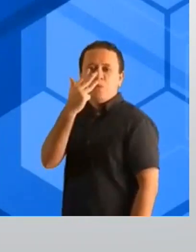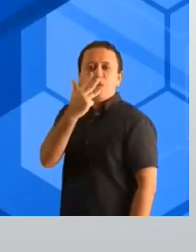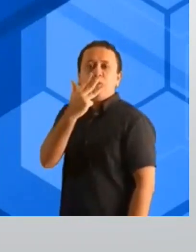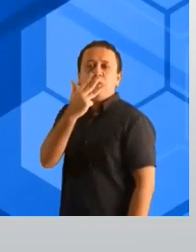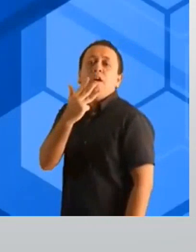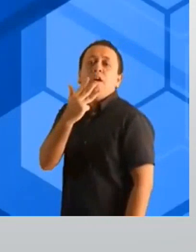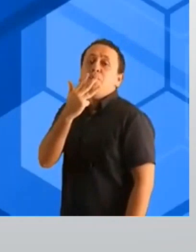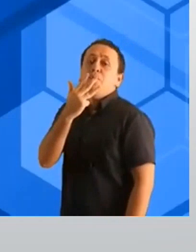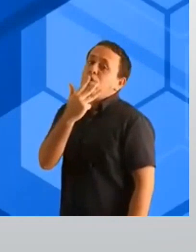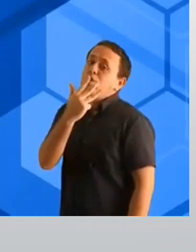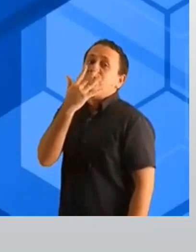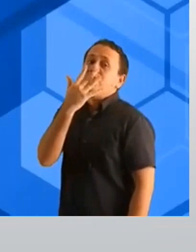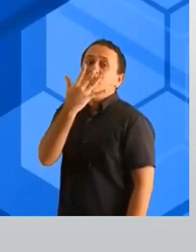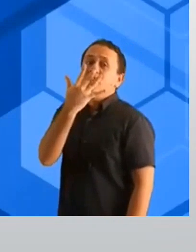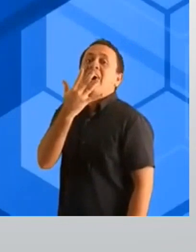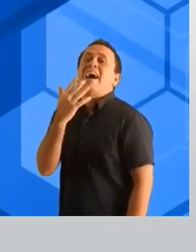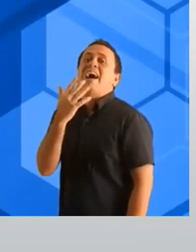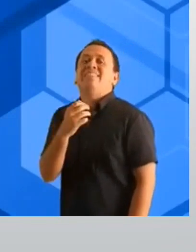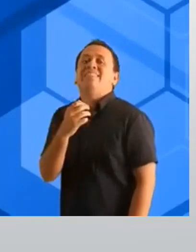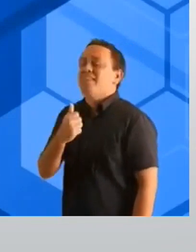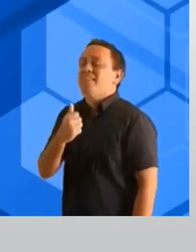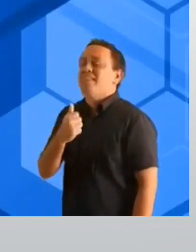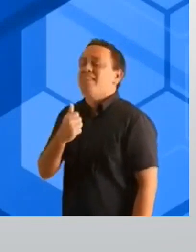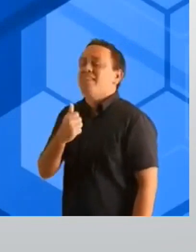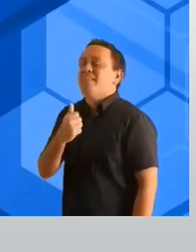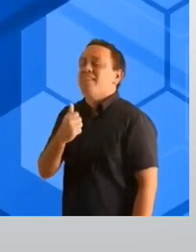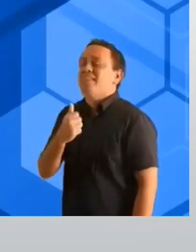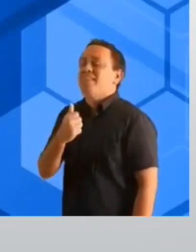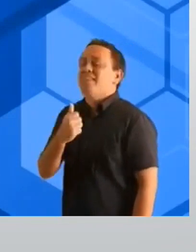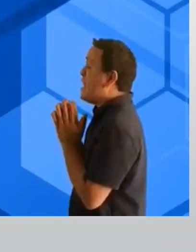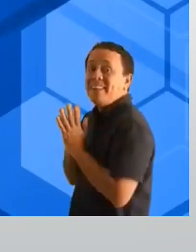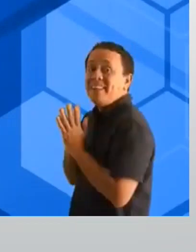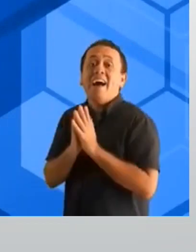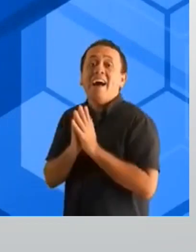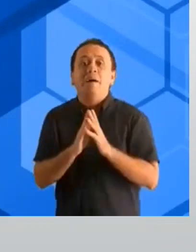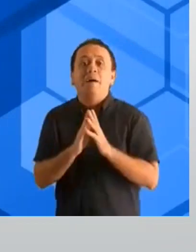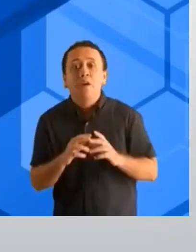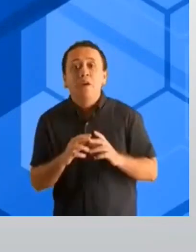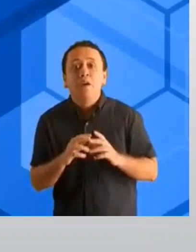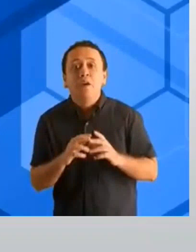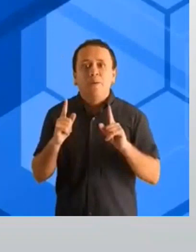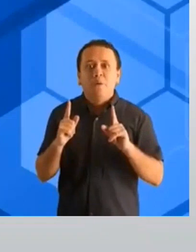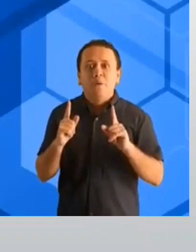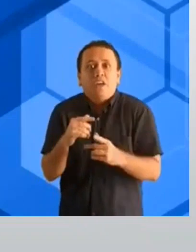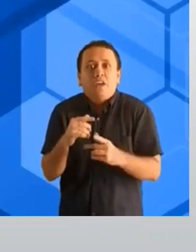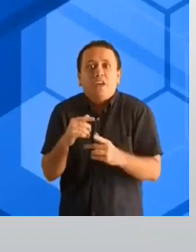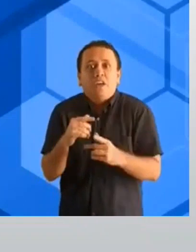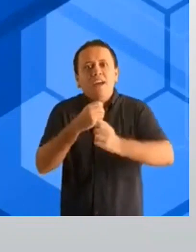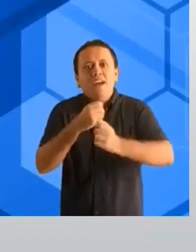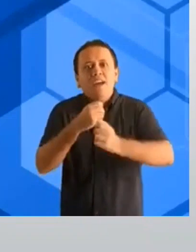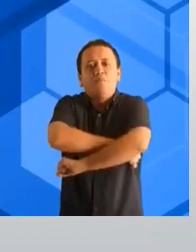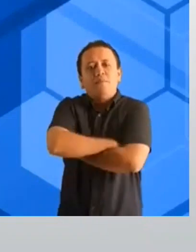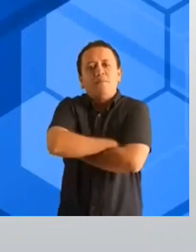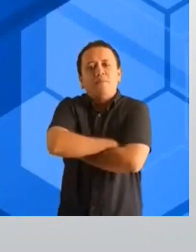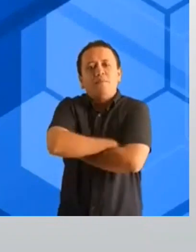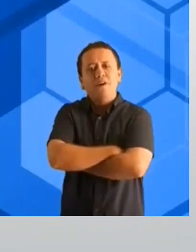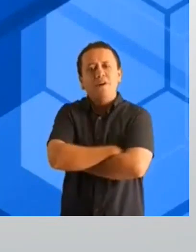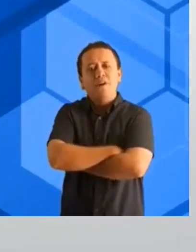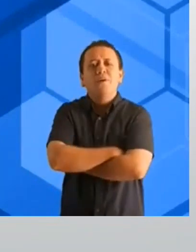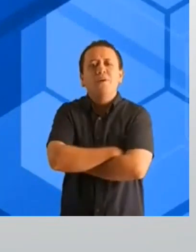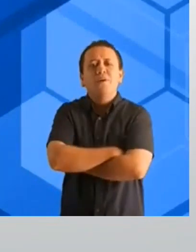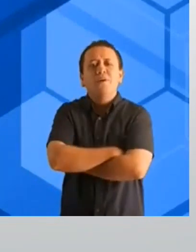representamos como V sub F. Y por último tenemos a la aceleración, que se representa con la letra A. Pero, ¿quién es quién en los